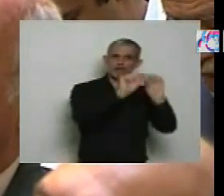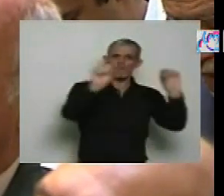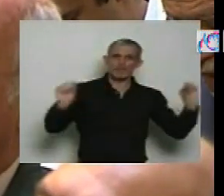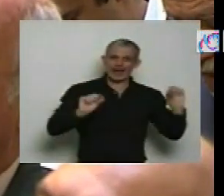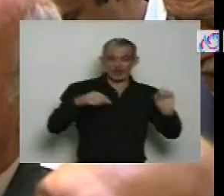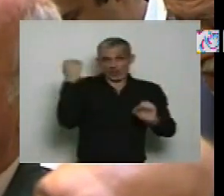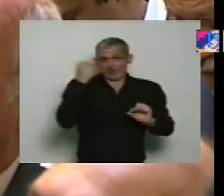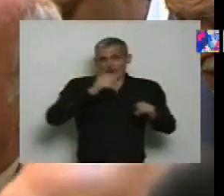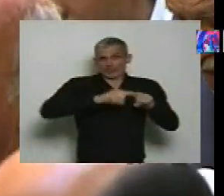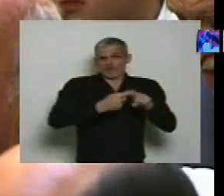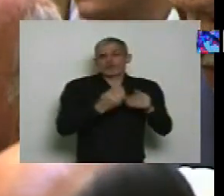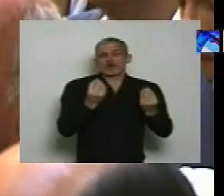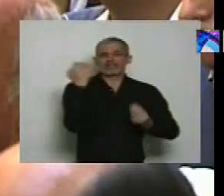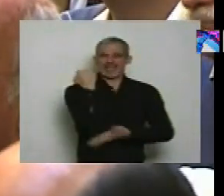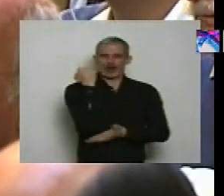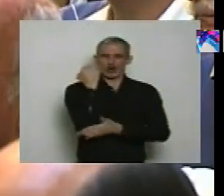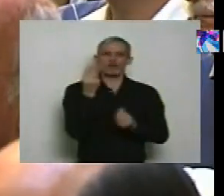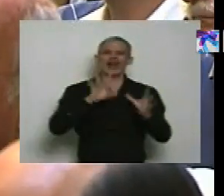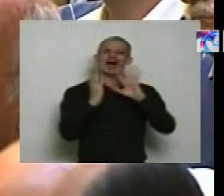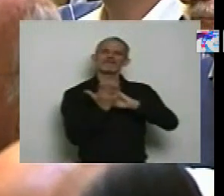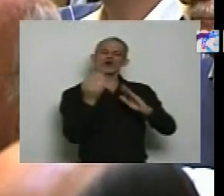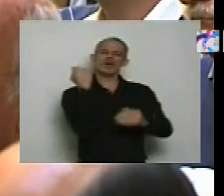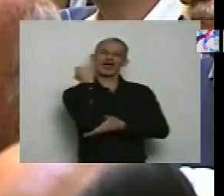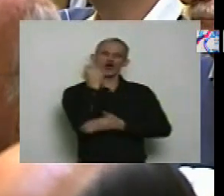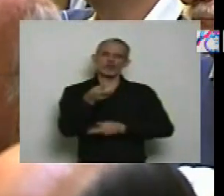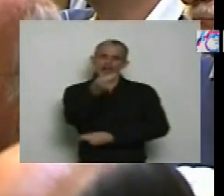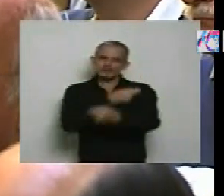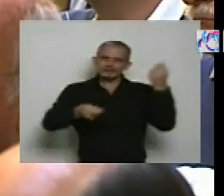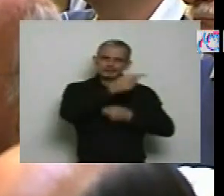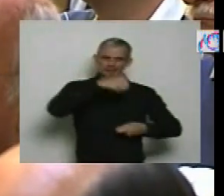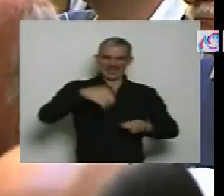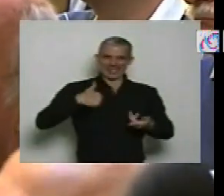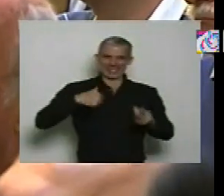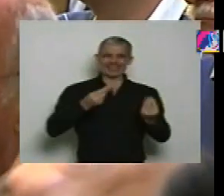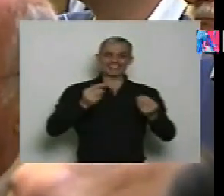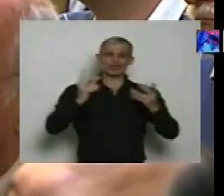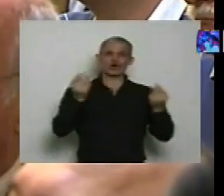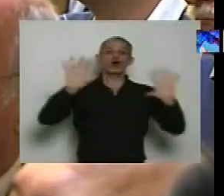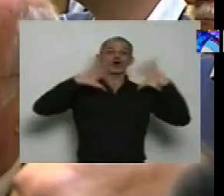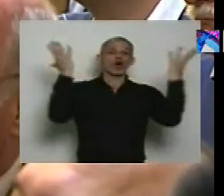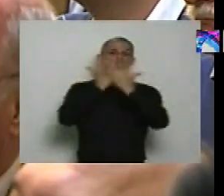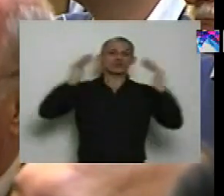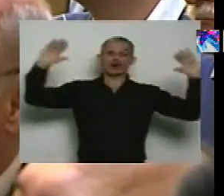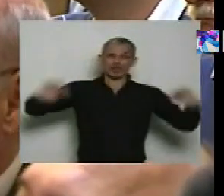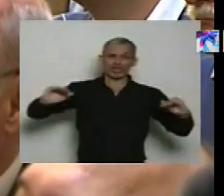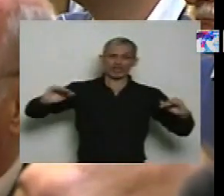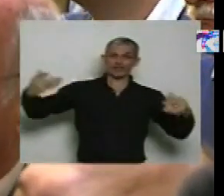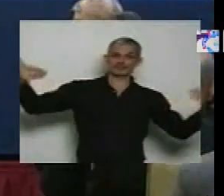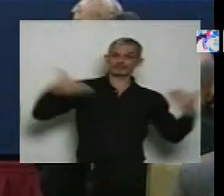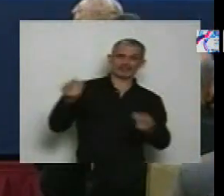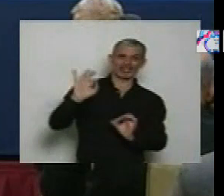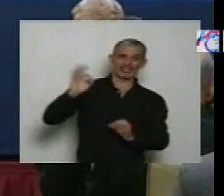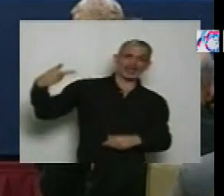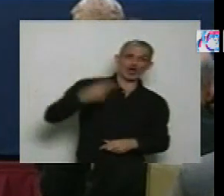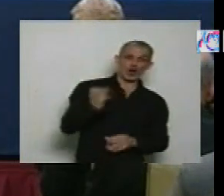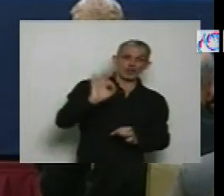centrales en el dinamismo del mercado interior, como contrapeso cuando se necesita de demanda externa que no